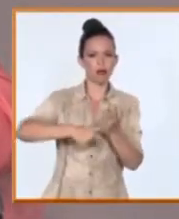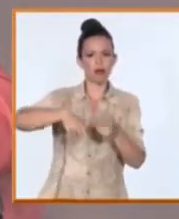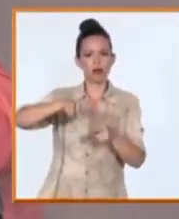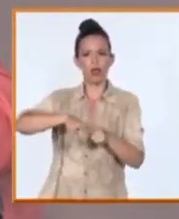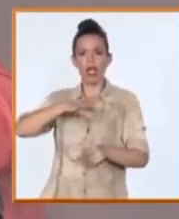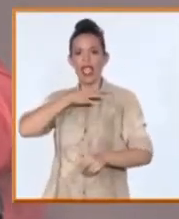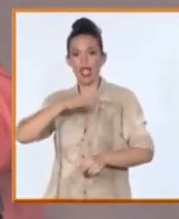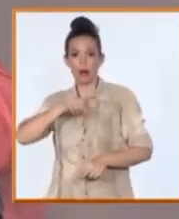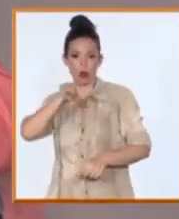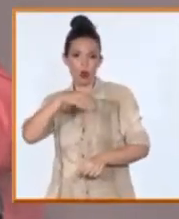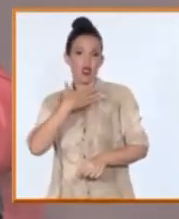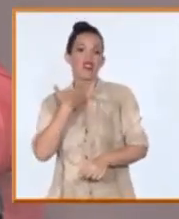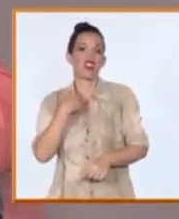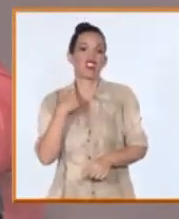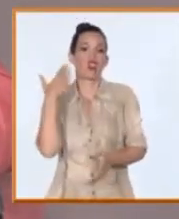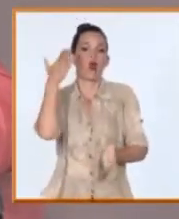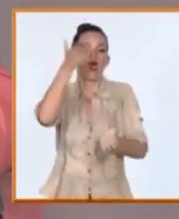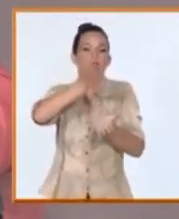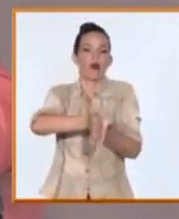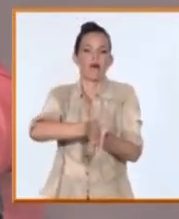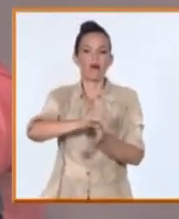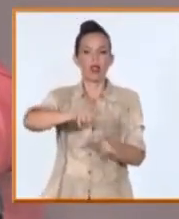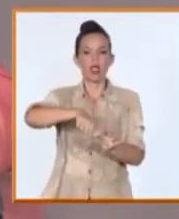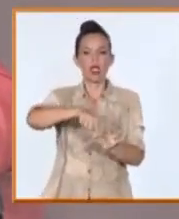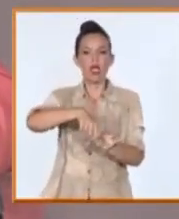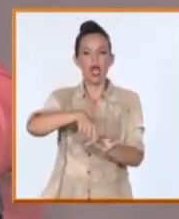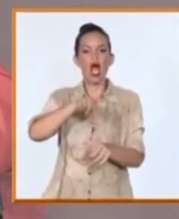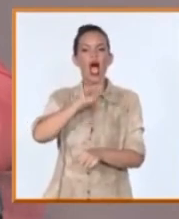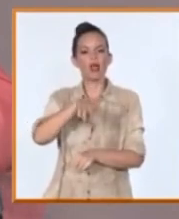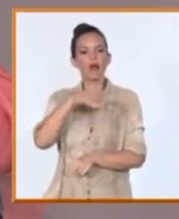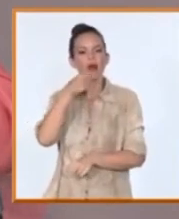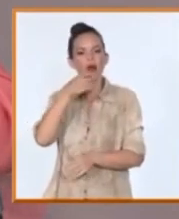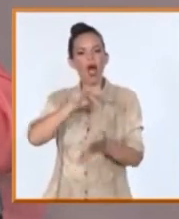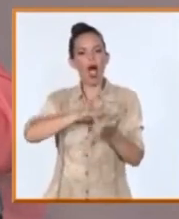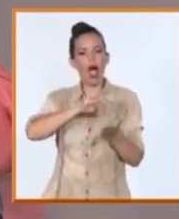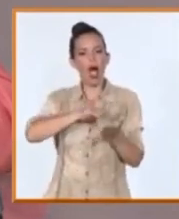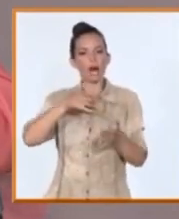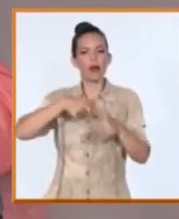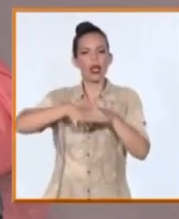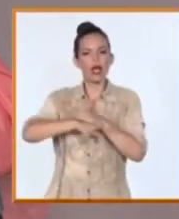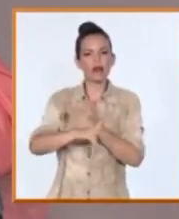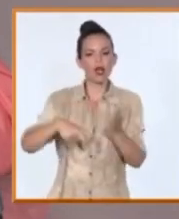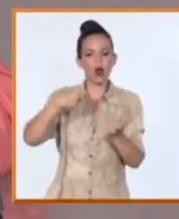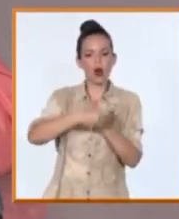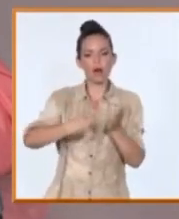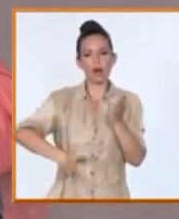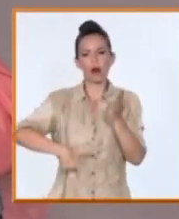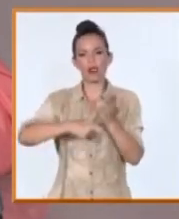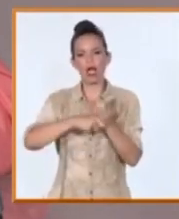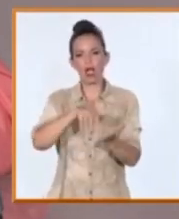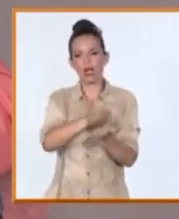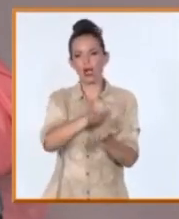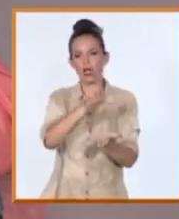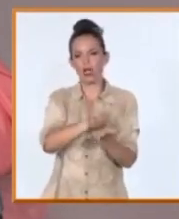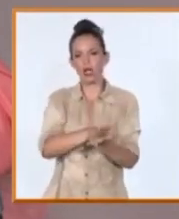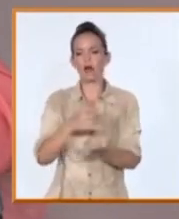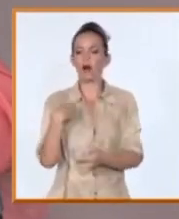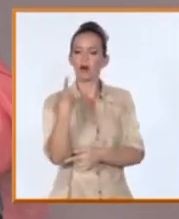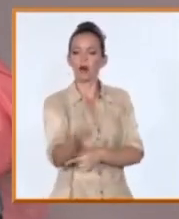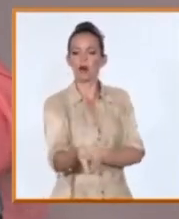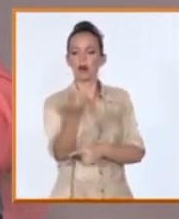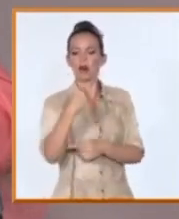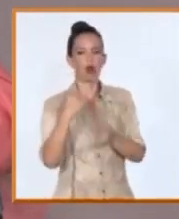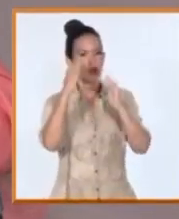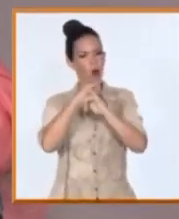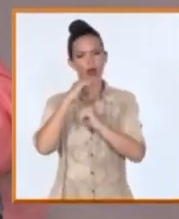de la juventud bueno por ahí puede adquirir también esa capacidad de su medio de transporte giro y regresar en sin ningún la dificultad